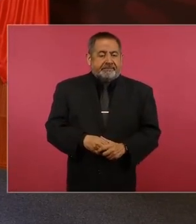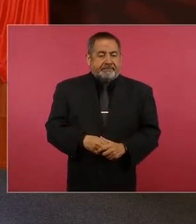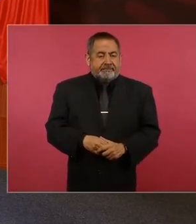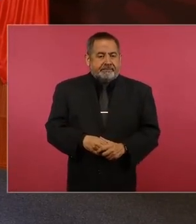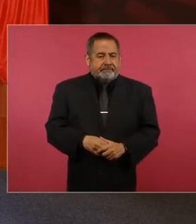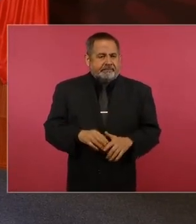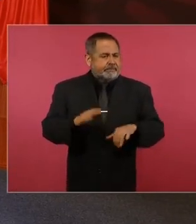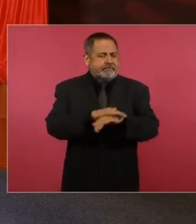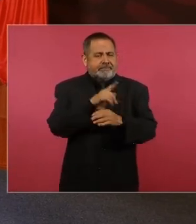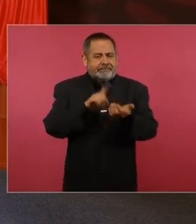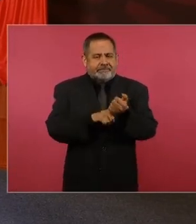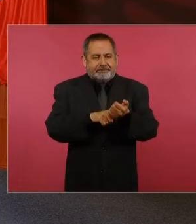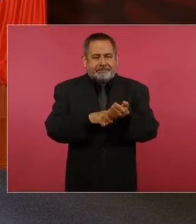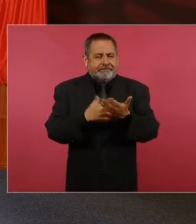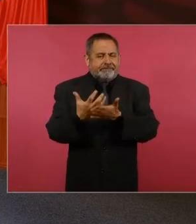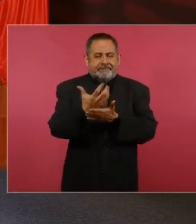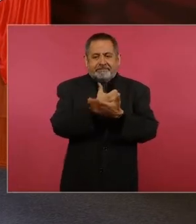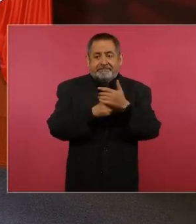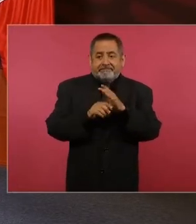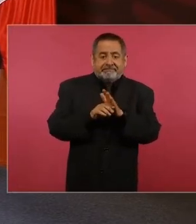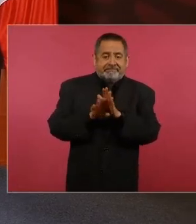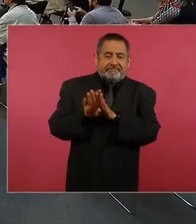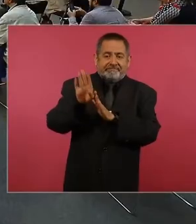¿Por qué se logra esto?